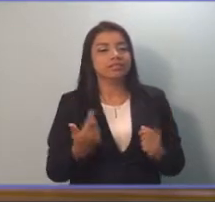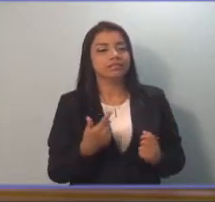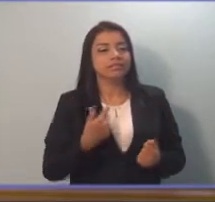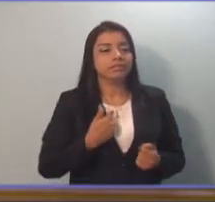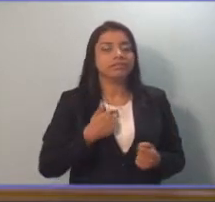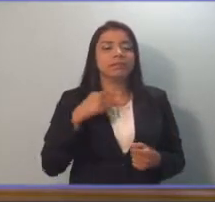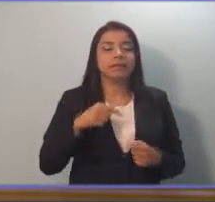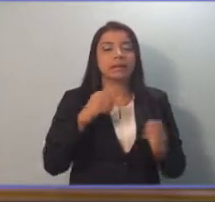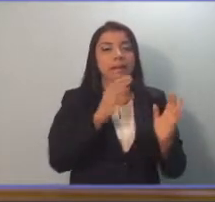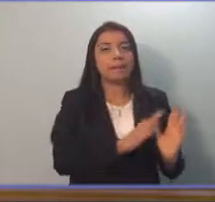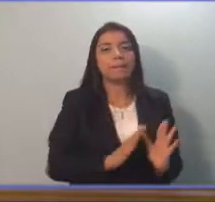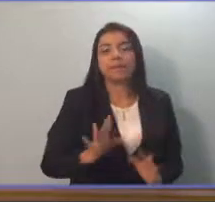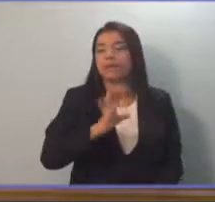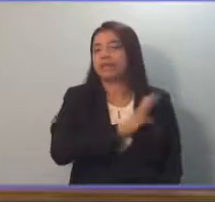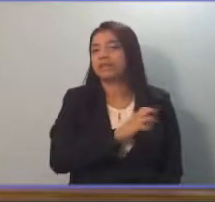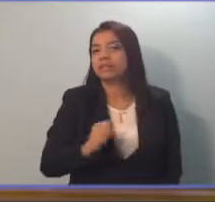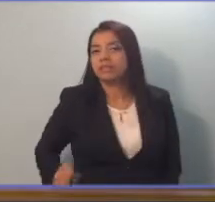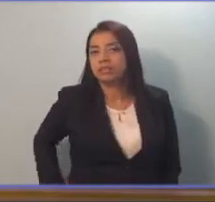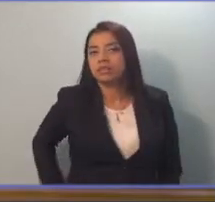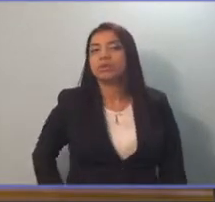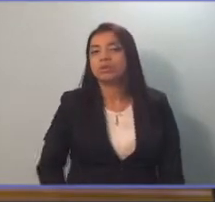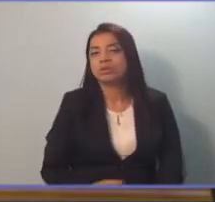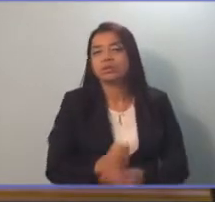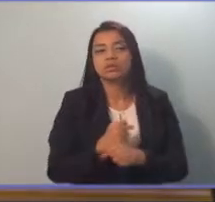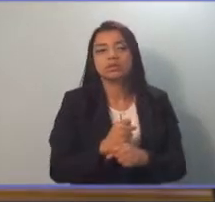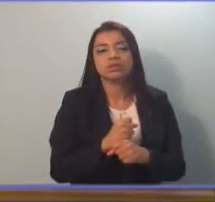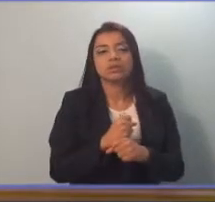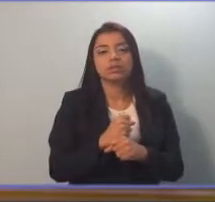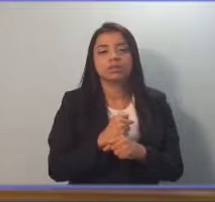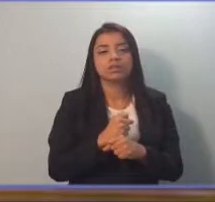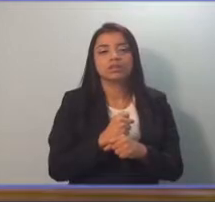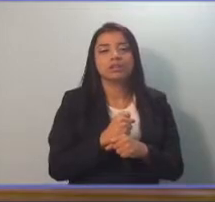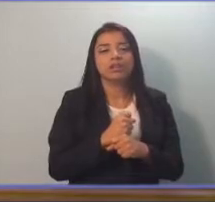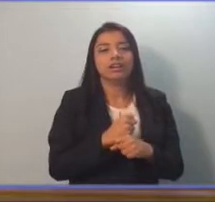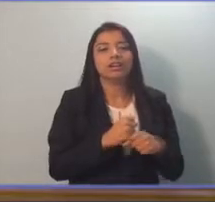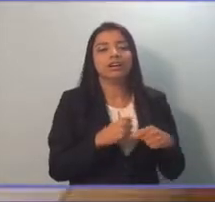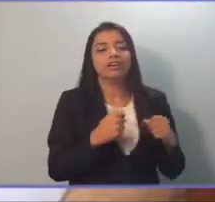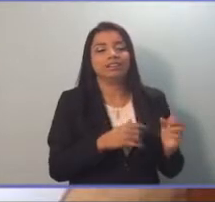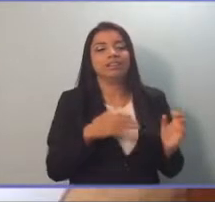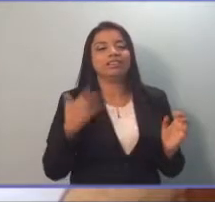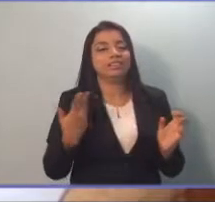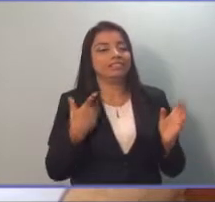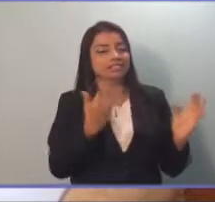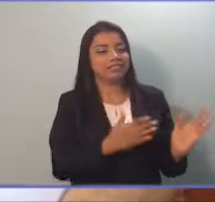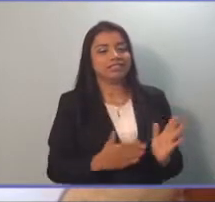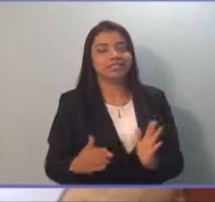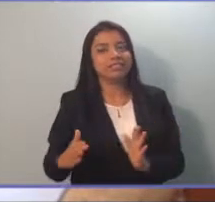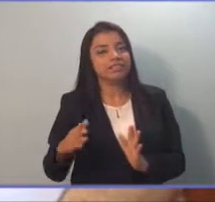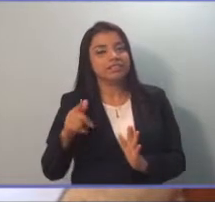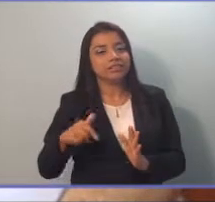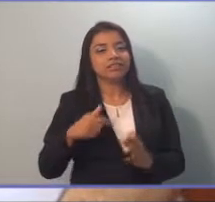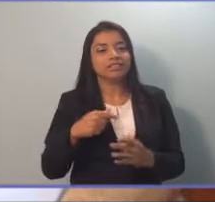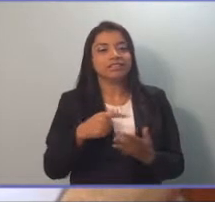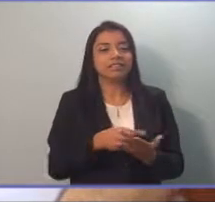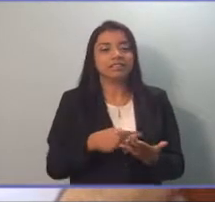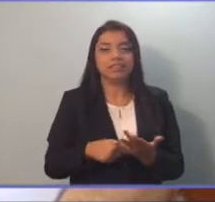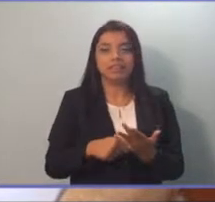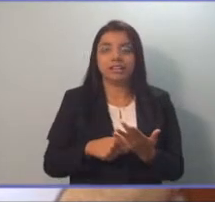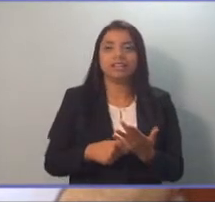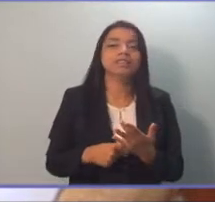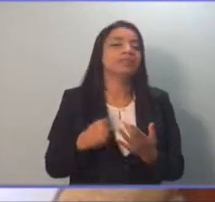Plan El Salvador Seguro. El avance en la implementación del Plan El Salvador Seguro en este periodo es